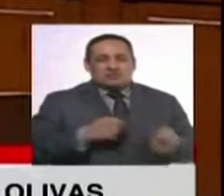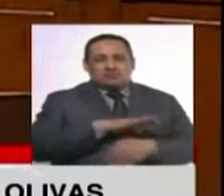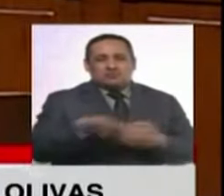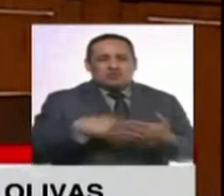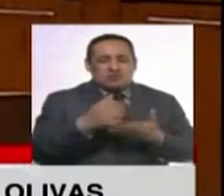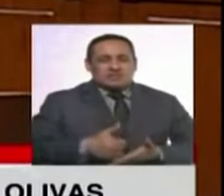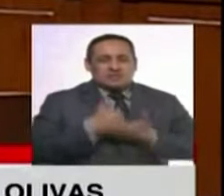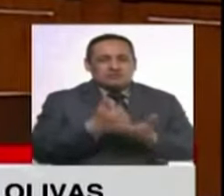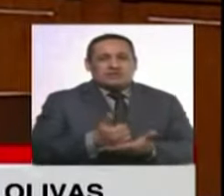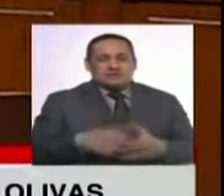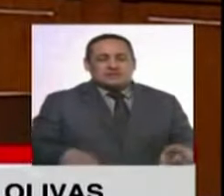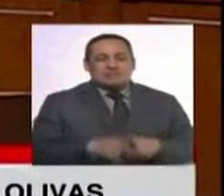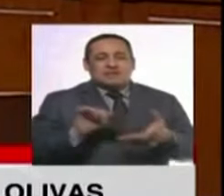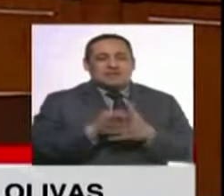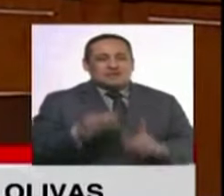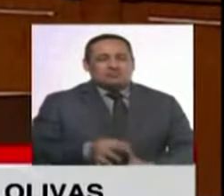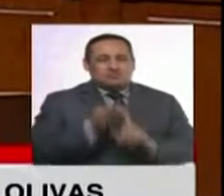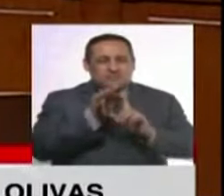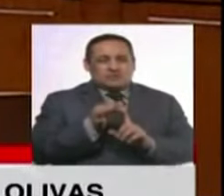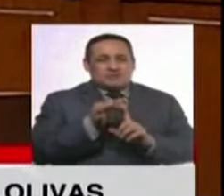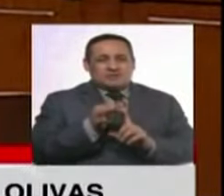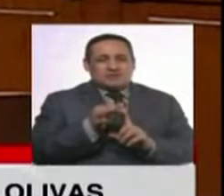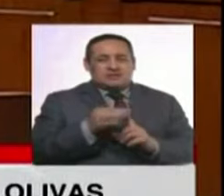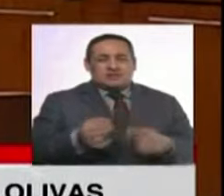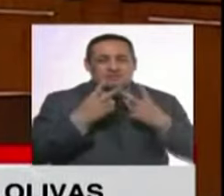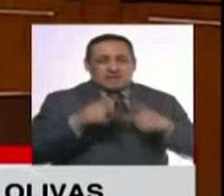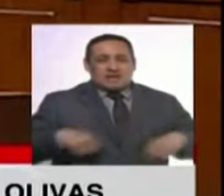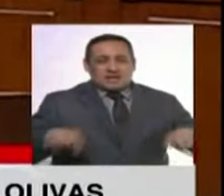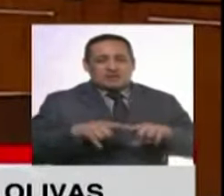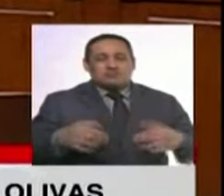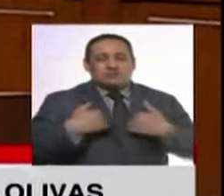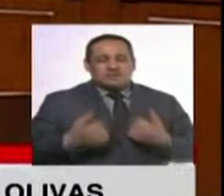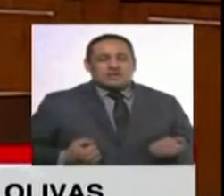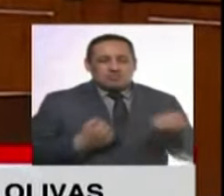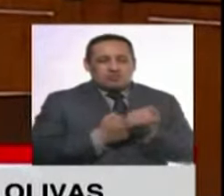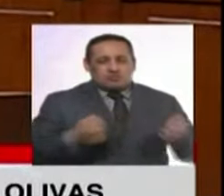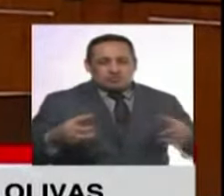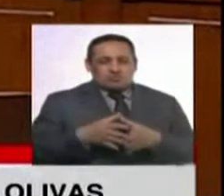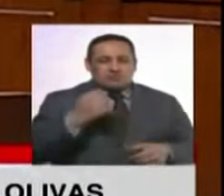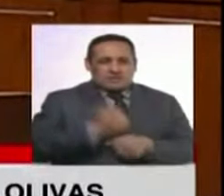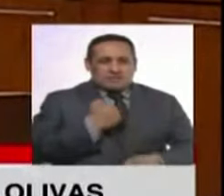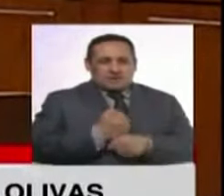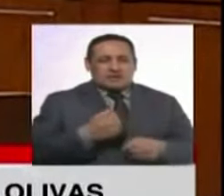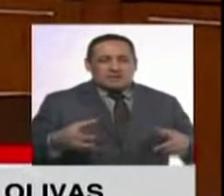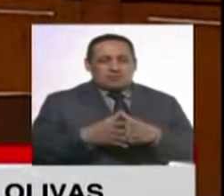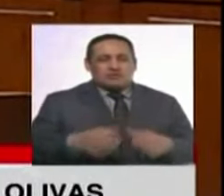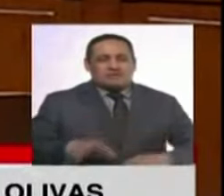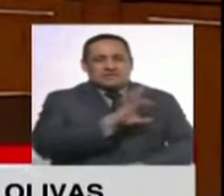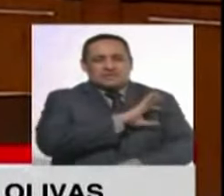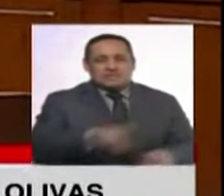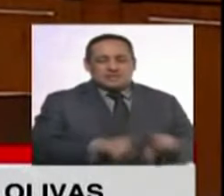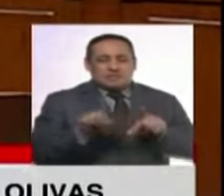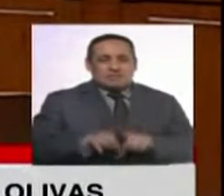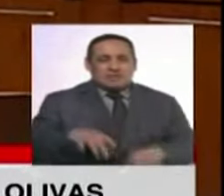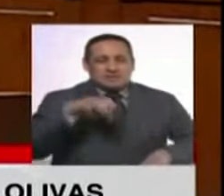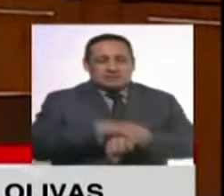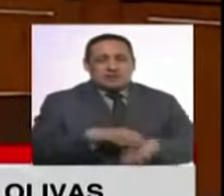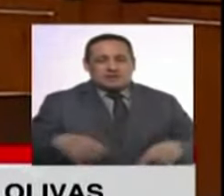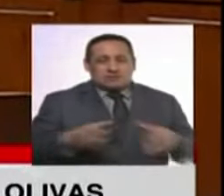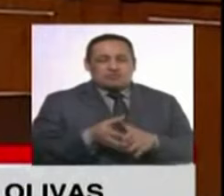la facilidades y exclusivamente Ellos tienen el apoyo era trabajar en apoyo de la fiscalía que para la captura